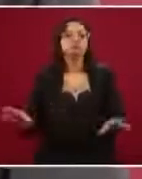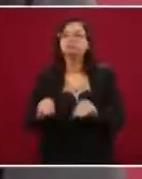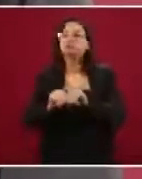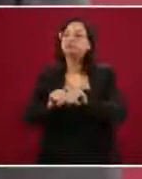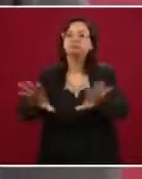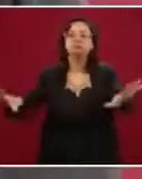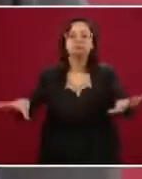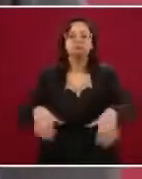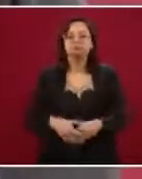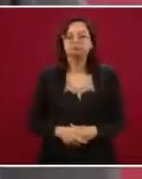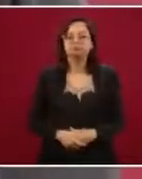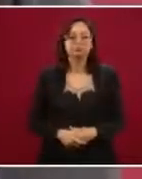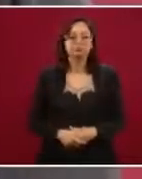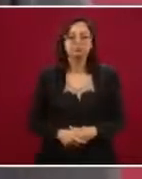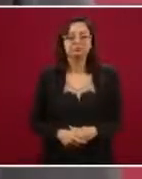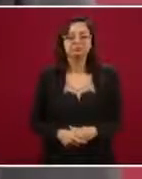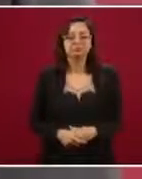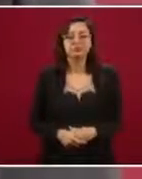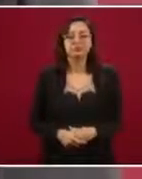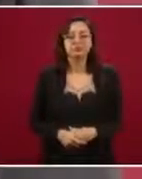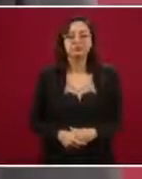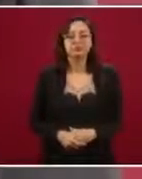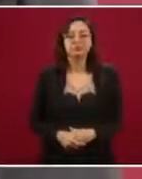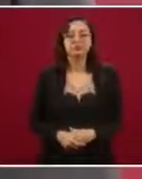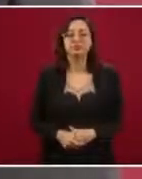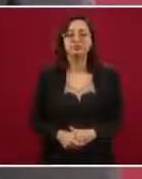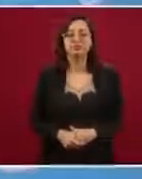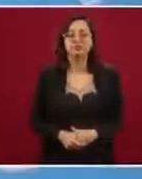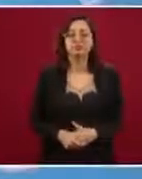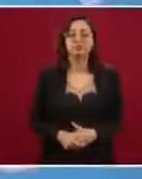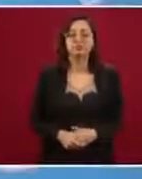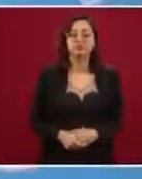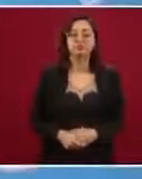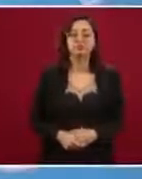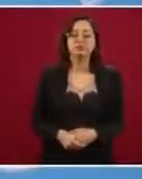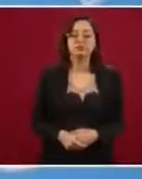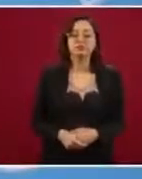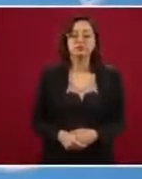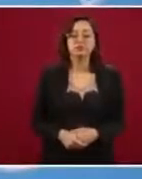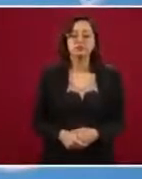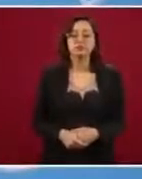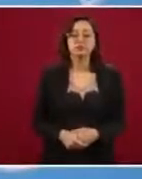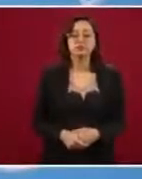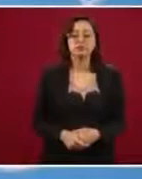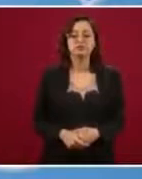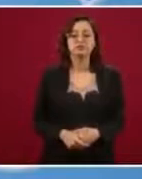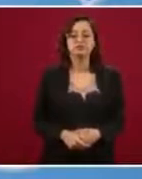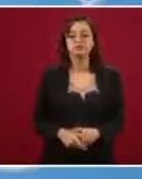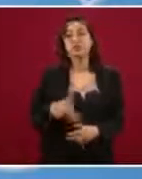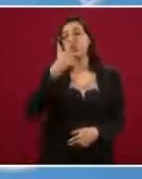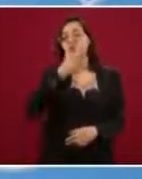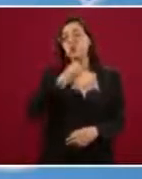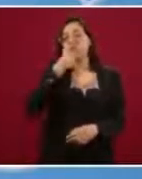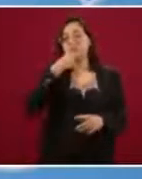Nunca pasó. La primera entrevista que me hizo el finado